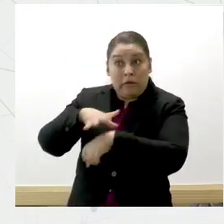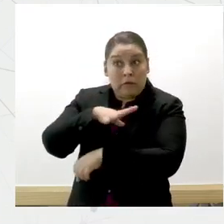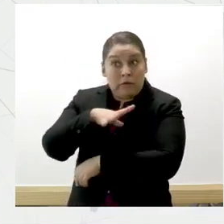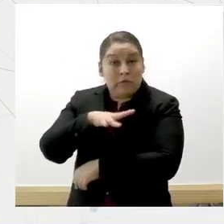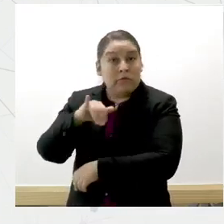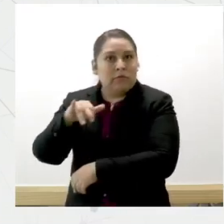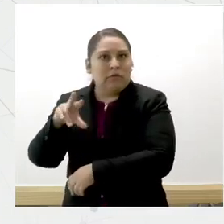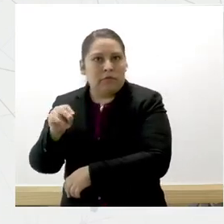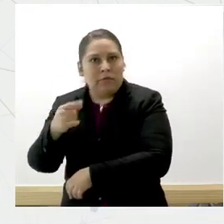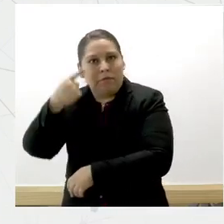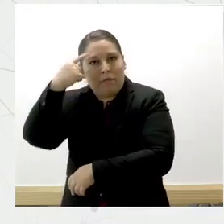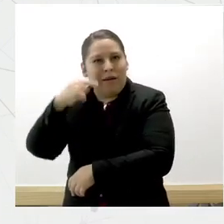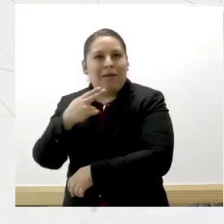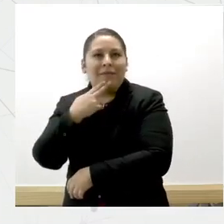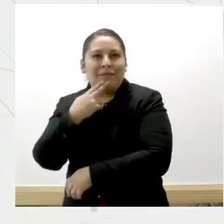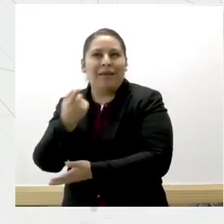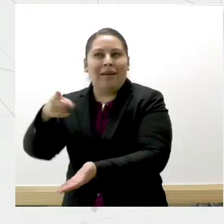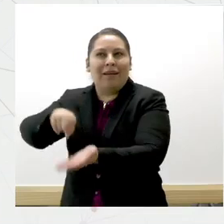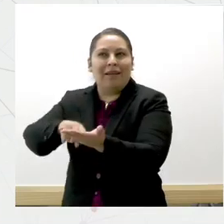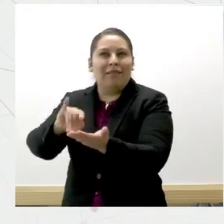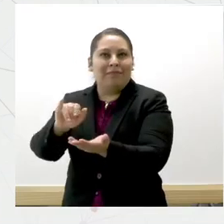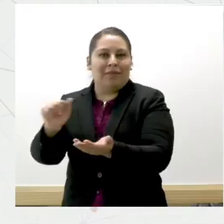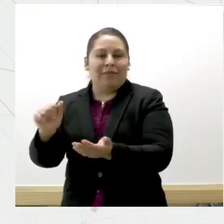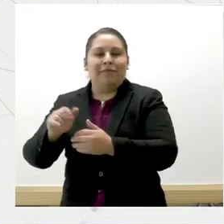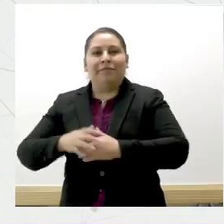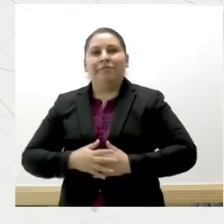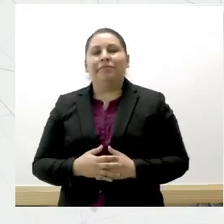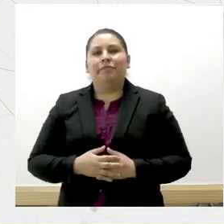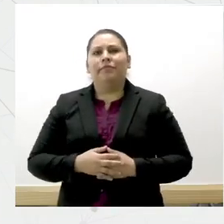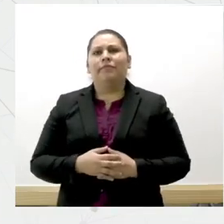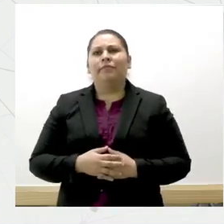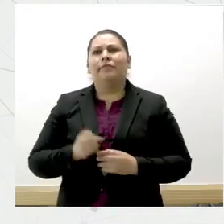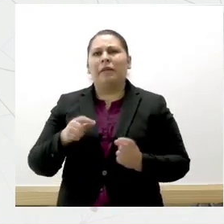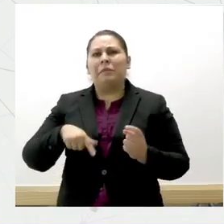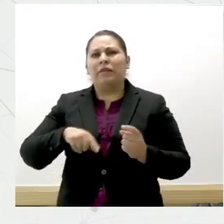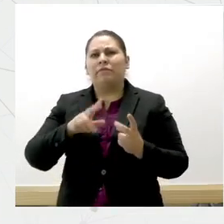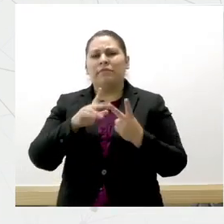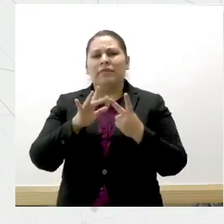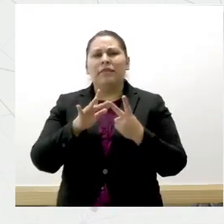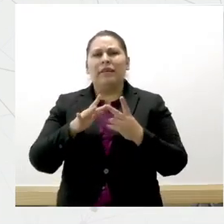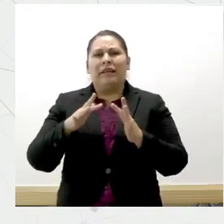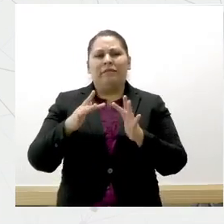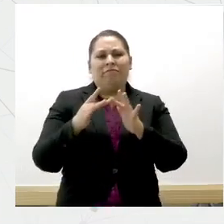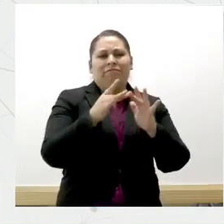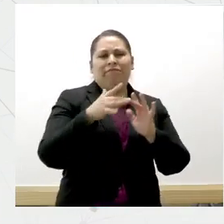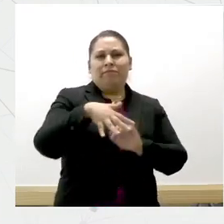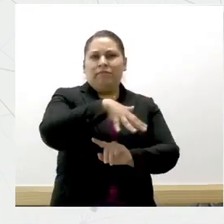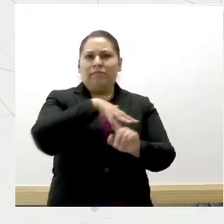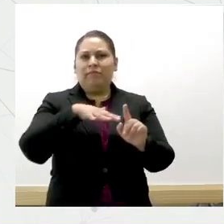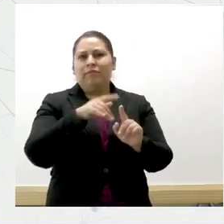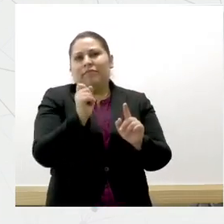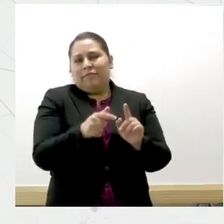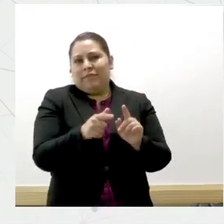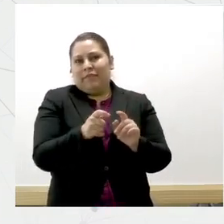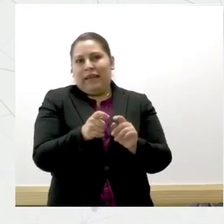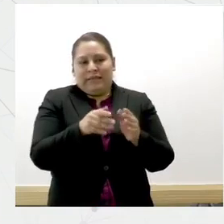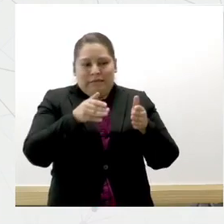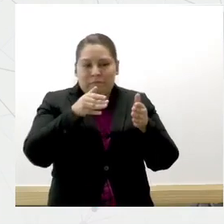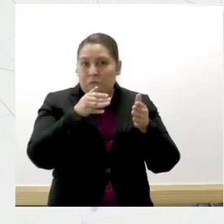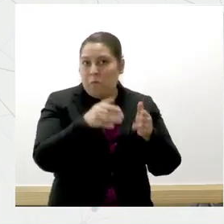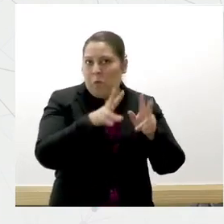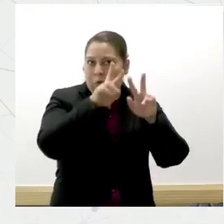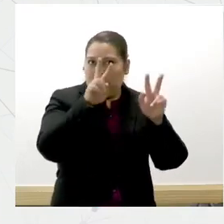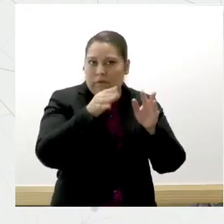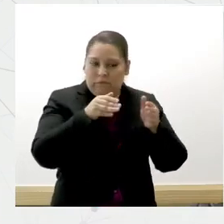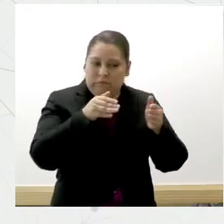de la inteligencia artificial. En respecto a la red Localis, es una red que trabaja sobre todo el mundo local, de forma específica, ¿no? Yo he